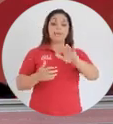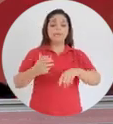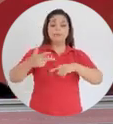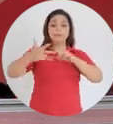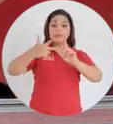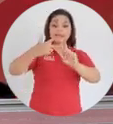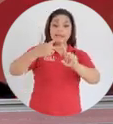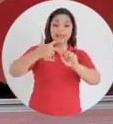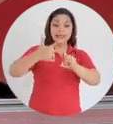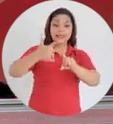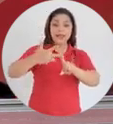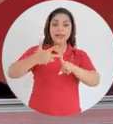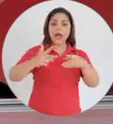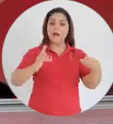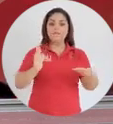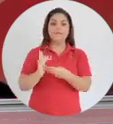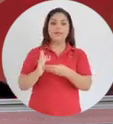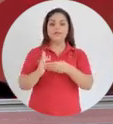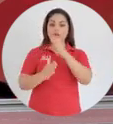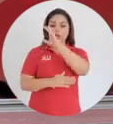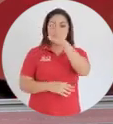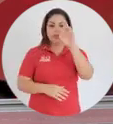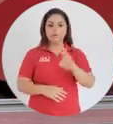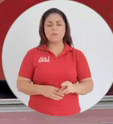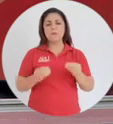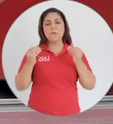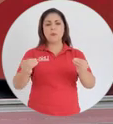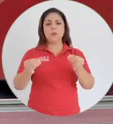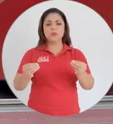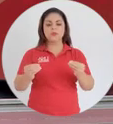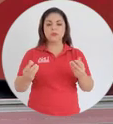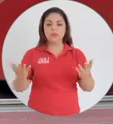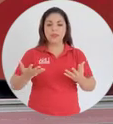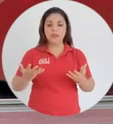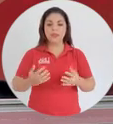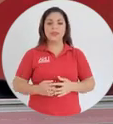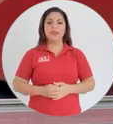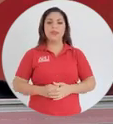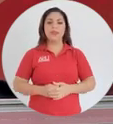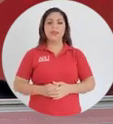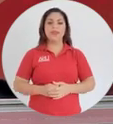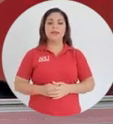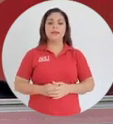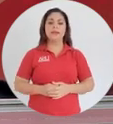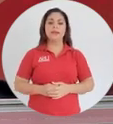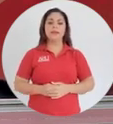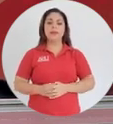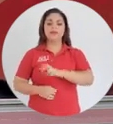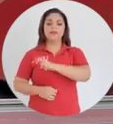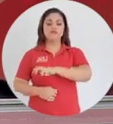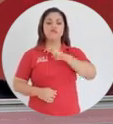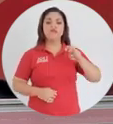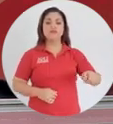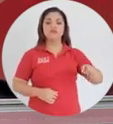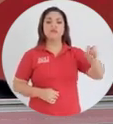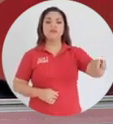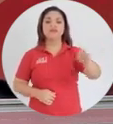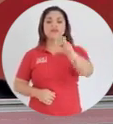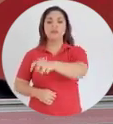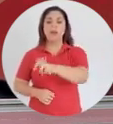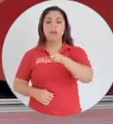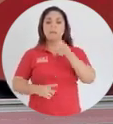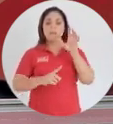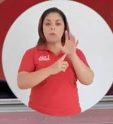tercera, que afecta más a Costa Rica, que es la desmovilización popular. Así